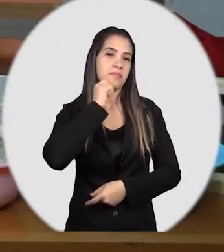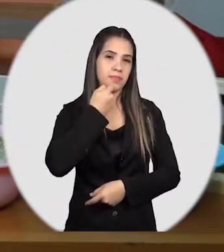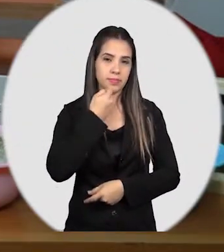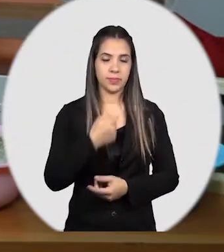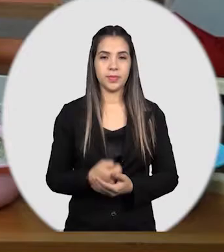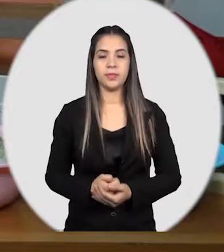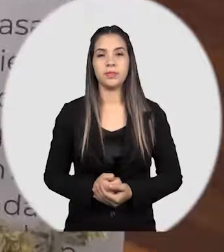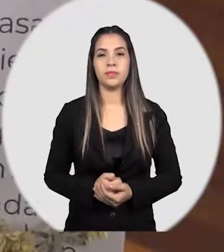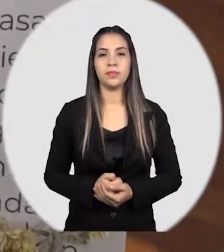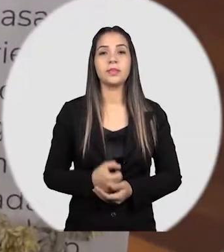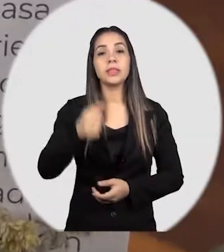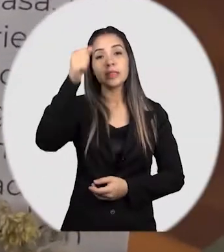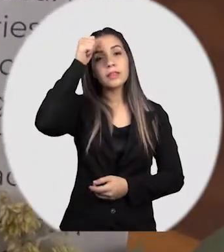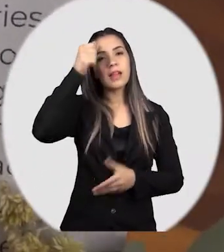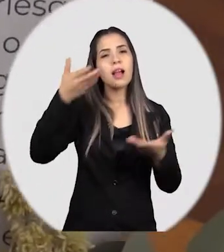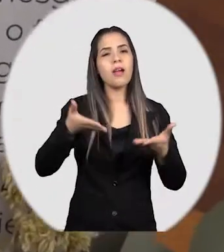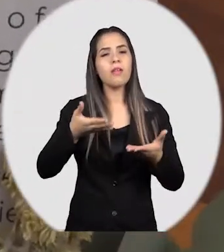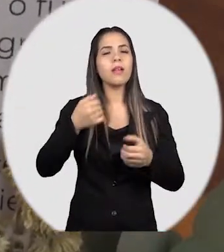posicionamiento de la marca.